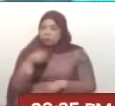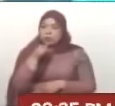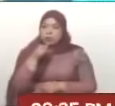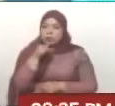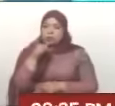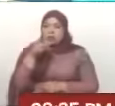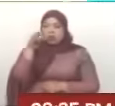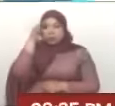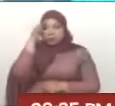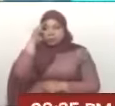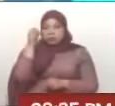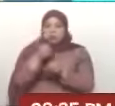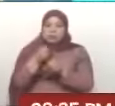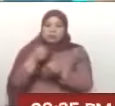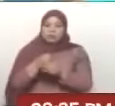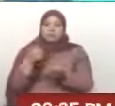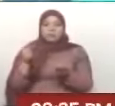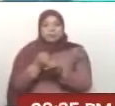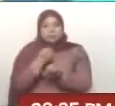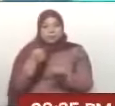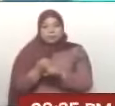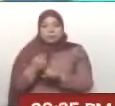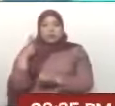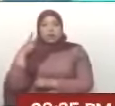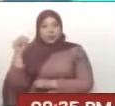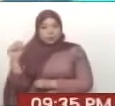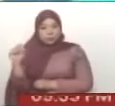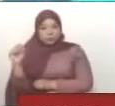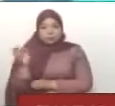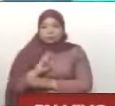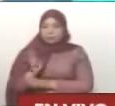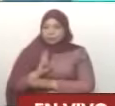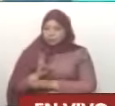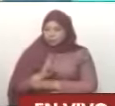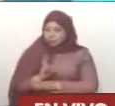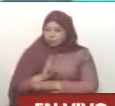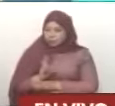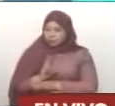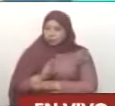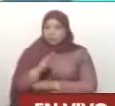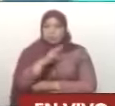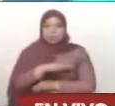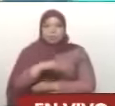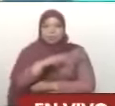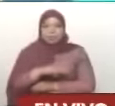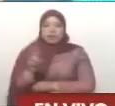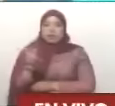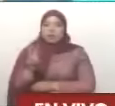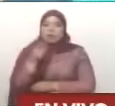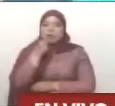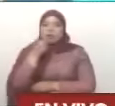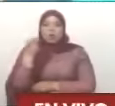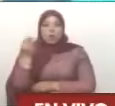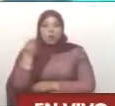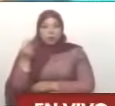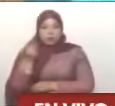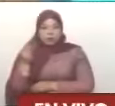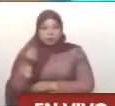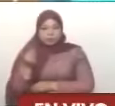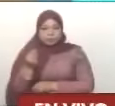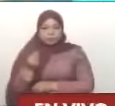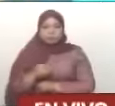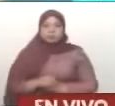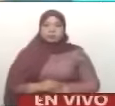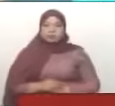mente entera, para este trabajo. Y nos vamos de inmediato a la gran misión Venezuela Joven, la